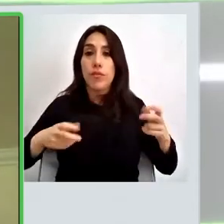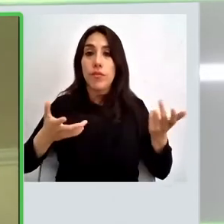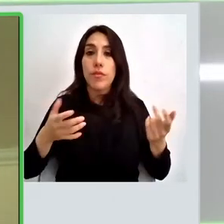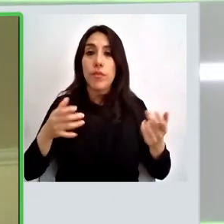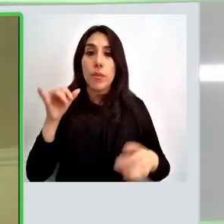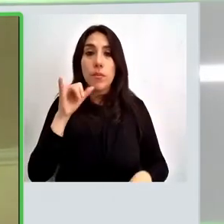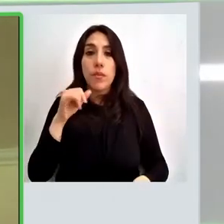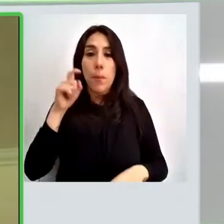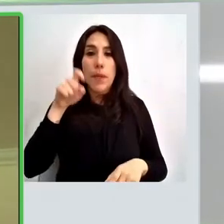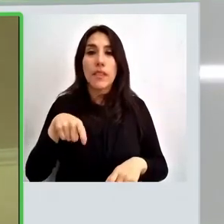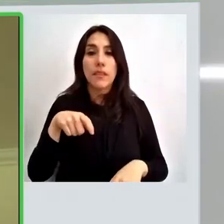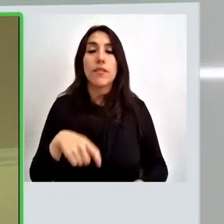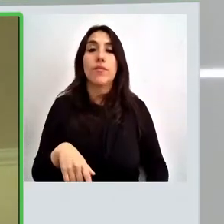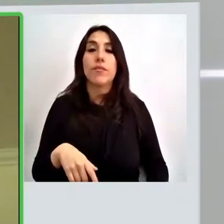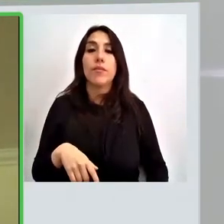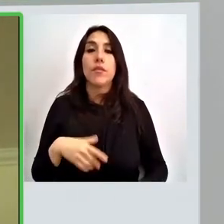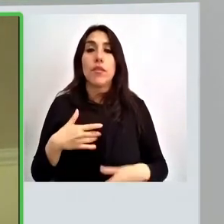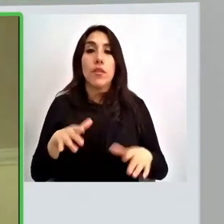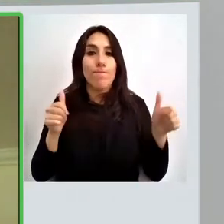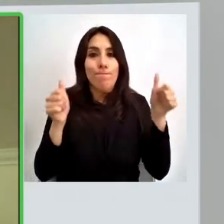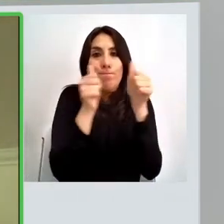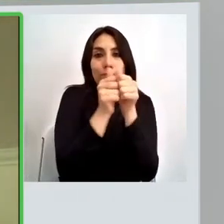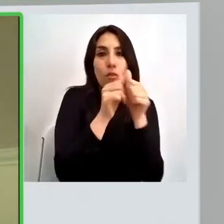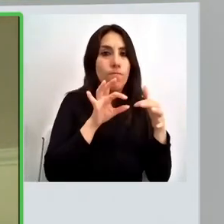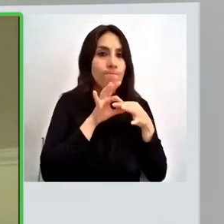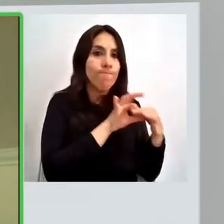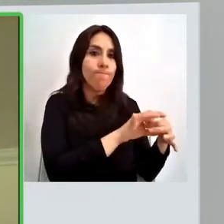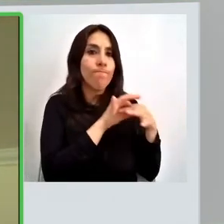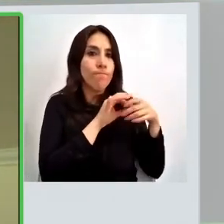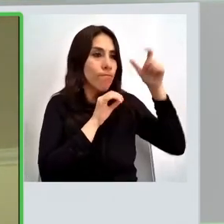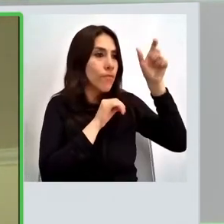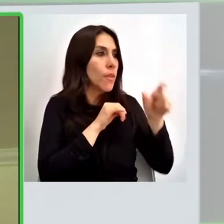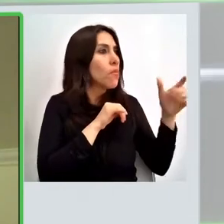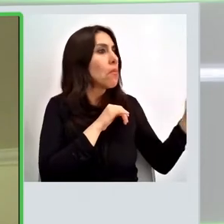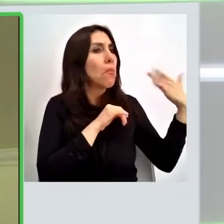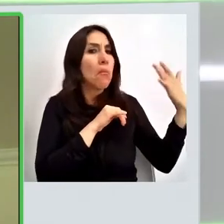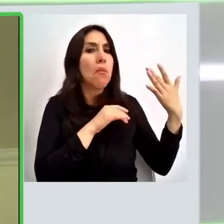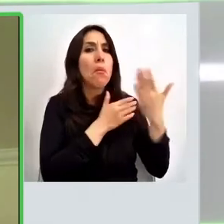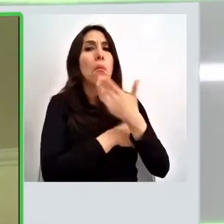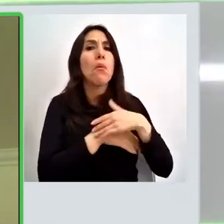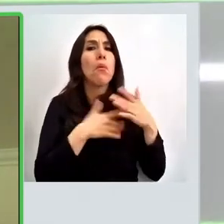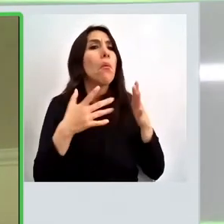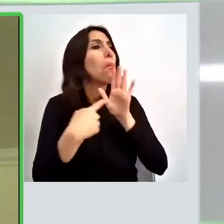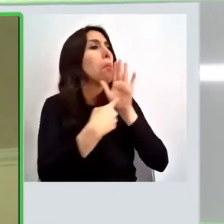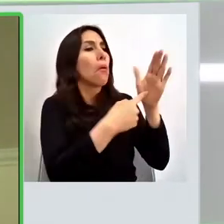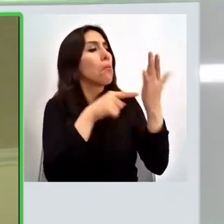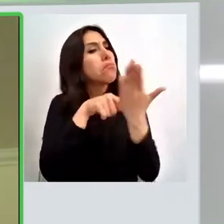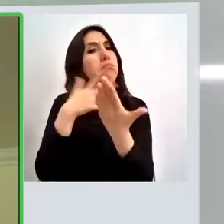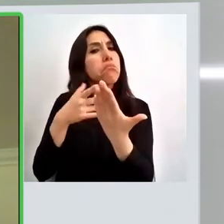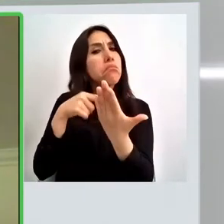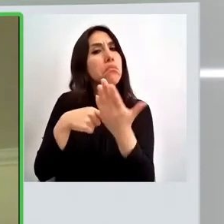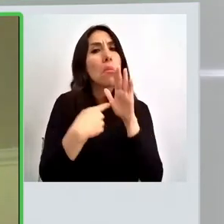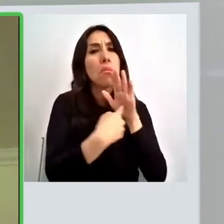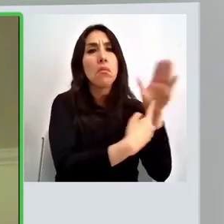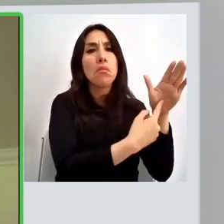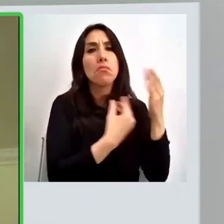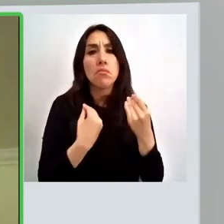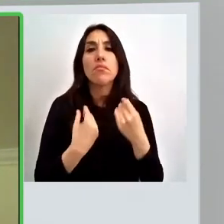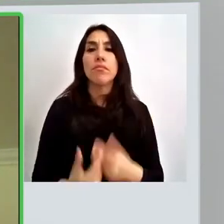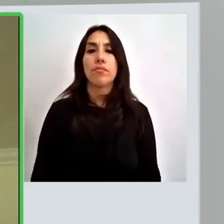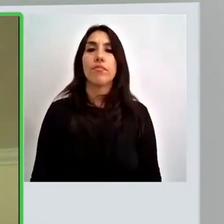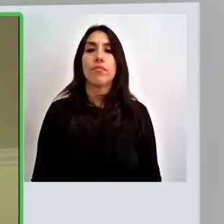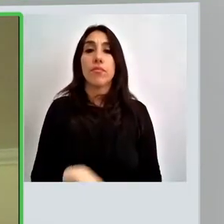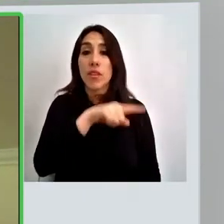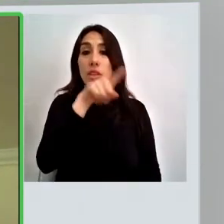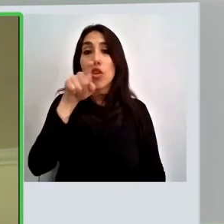aprender y ser educados sobre los derechos que ellos tienen con esa nueva legislación y lo que pueden hacer y realmente